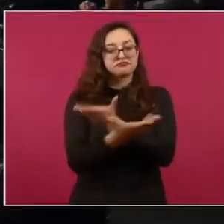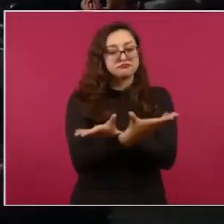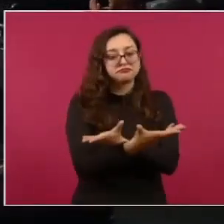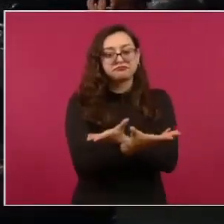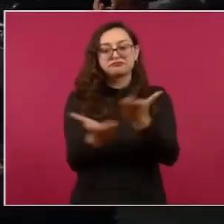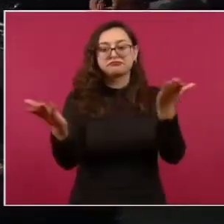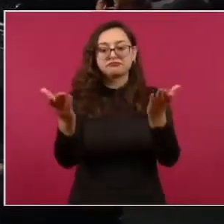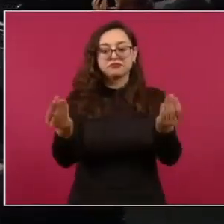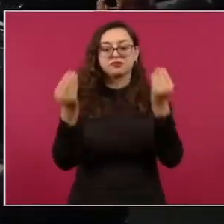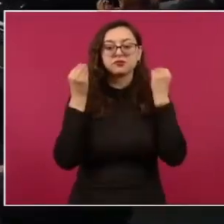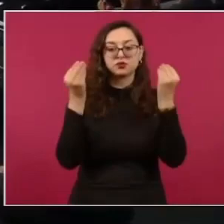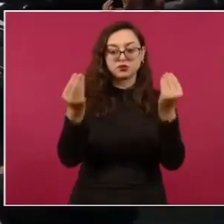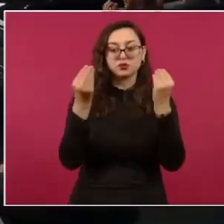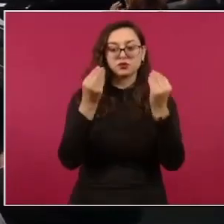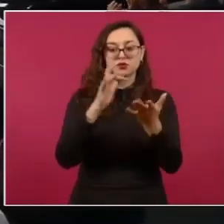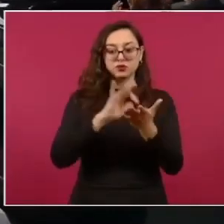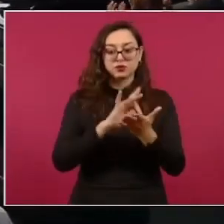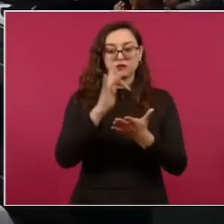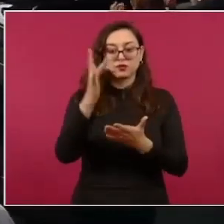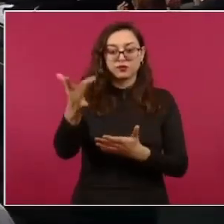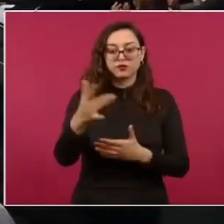todos.